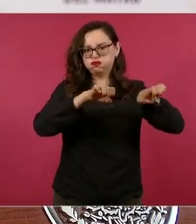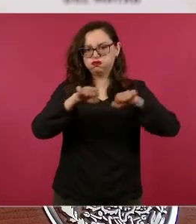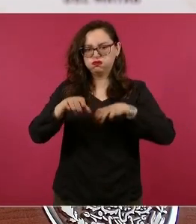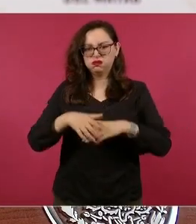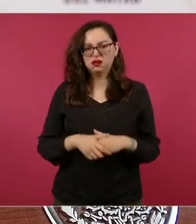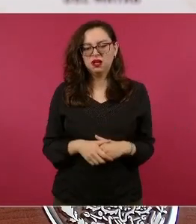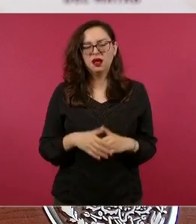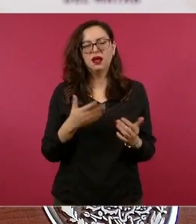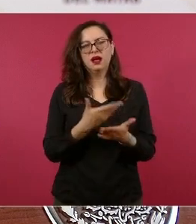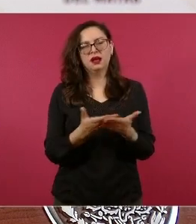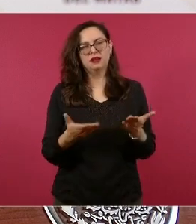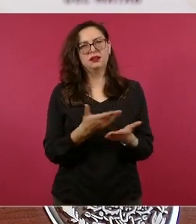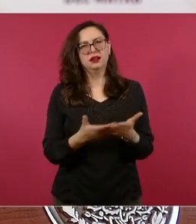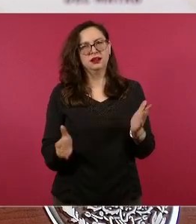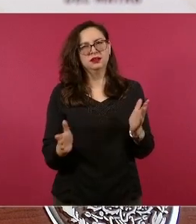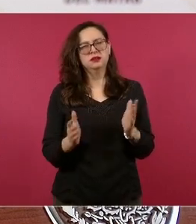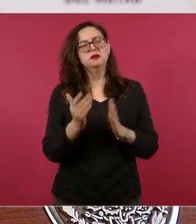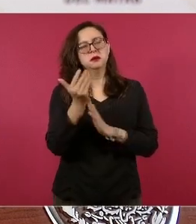pero ya no.